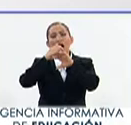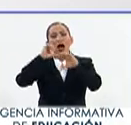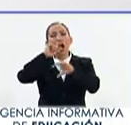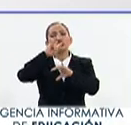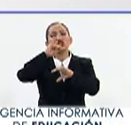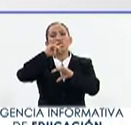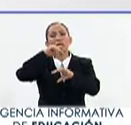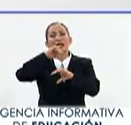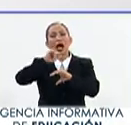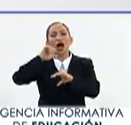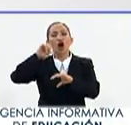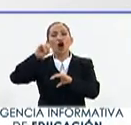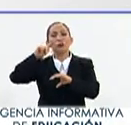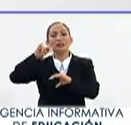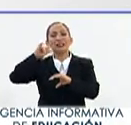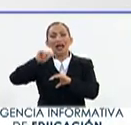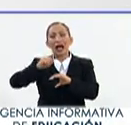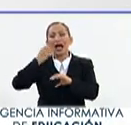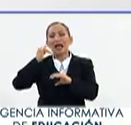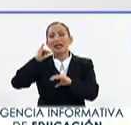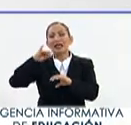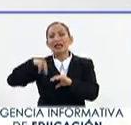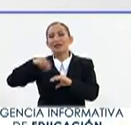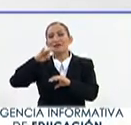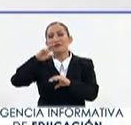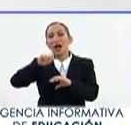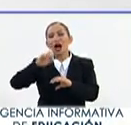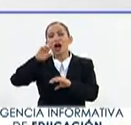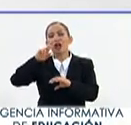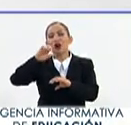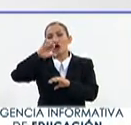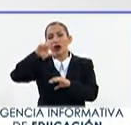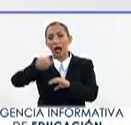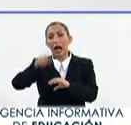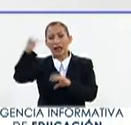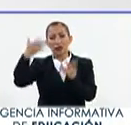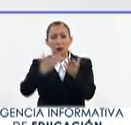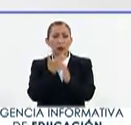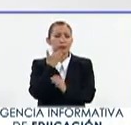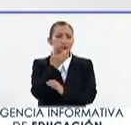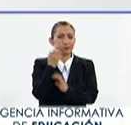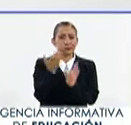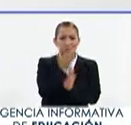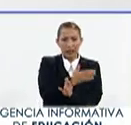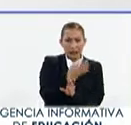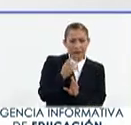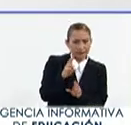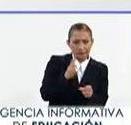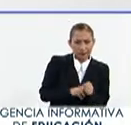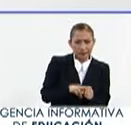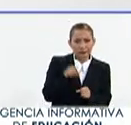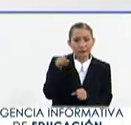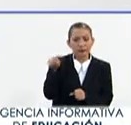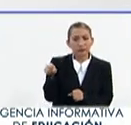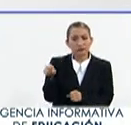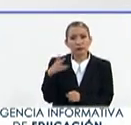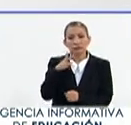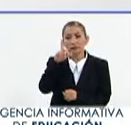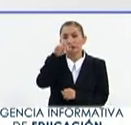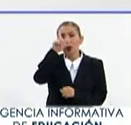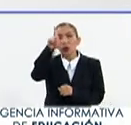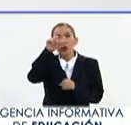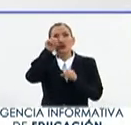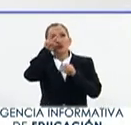astronomía óptica e infrarroja, que es, digamos, astronomía clásica de la que se hace en la luz